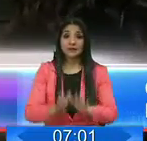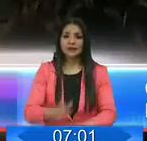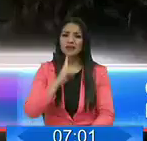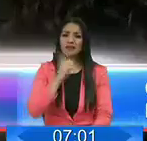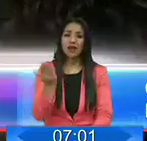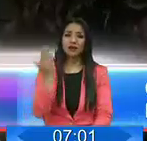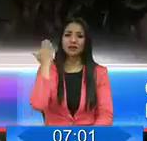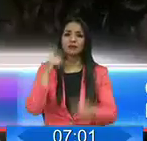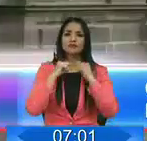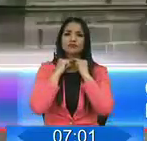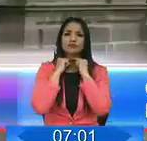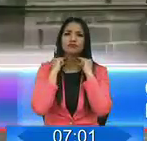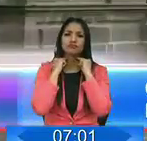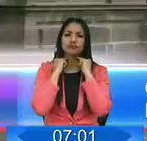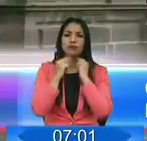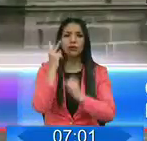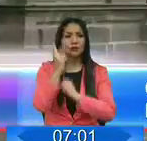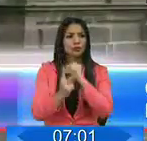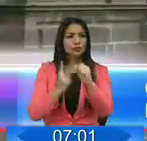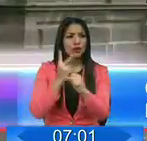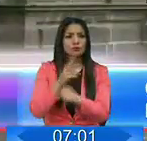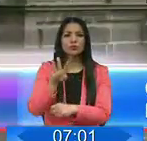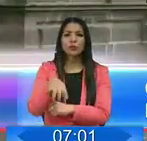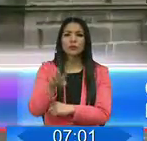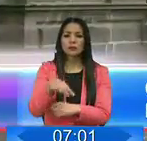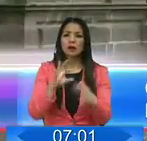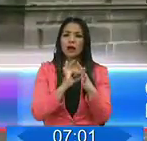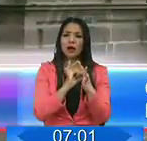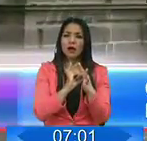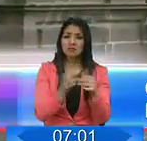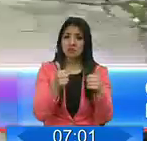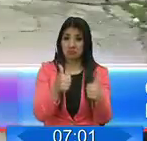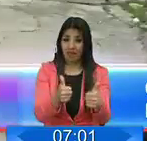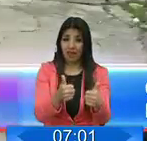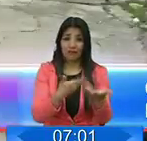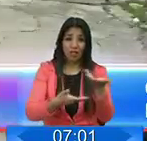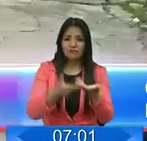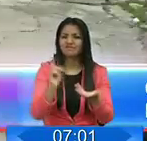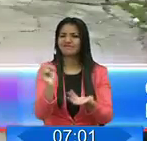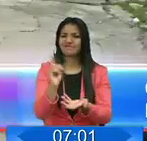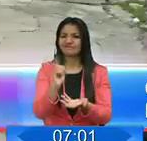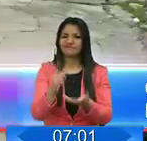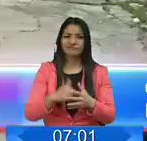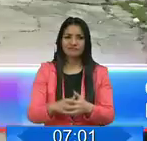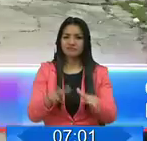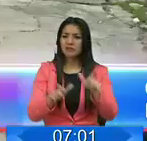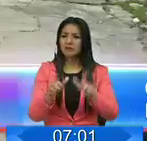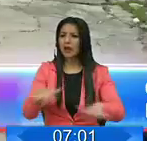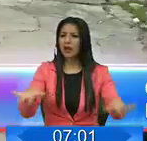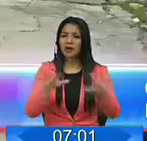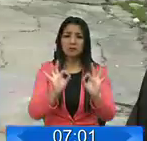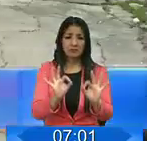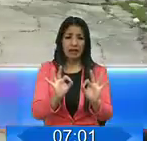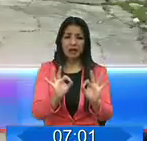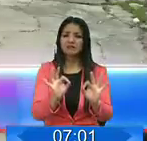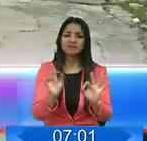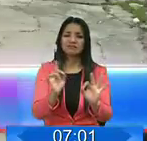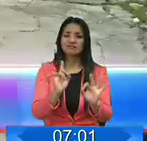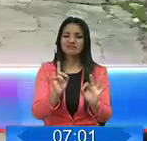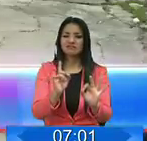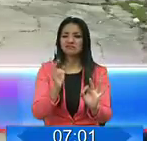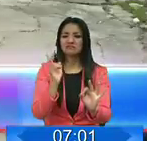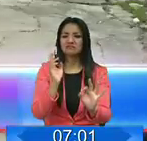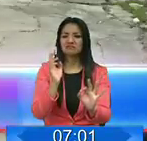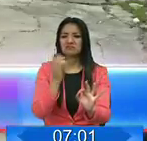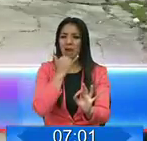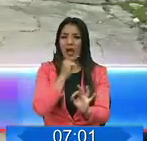religioso en estos 2 años y 4 meses no ha sido la mejor. La relación con la población no fue tan buena. Digo, su